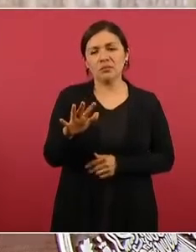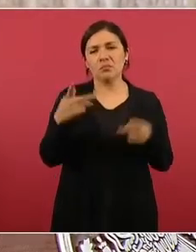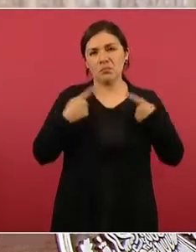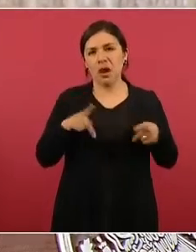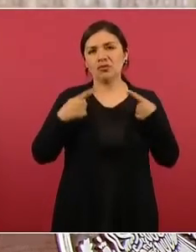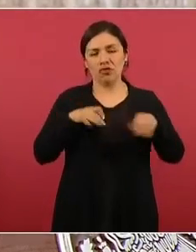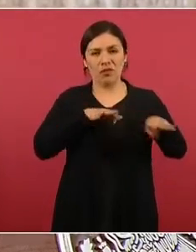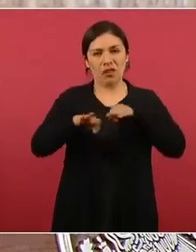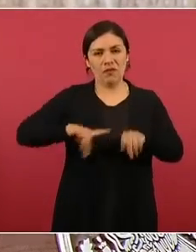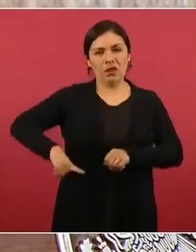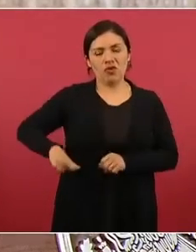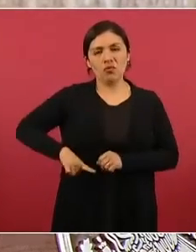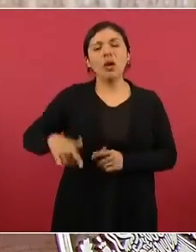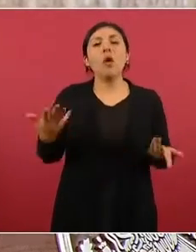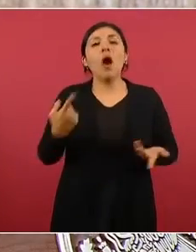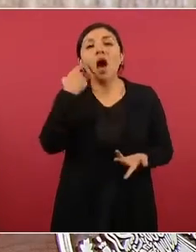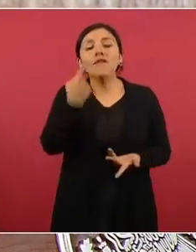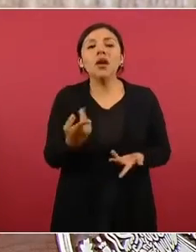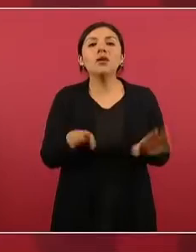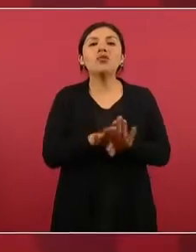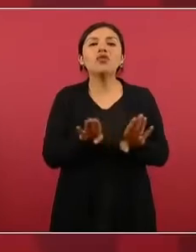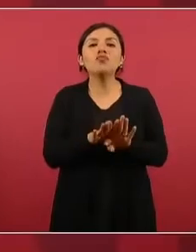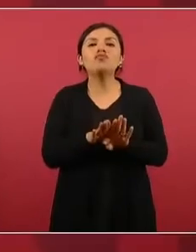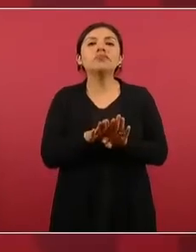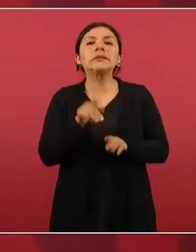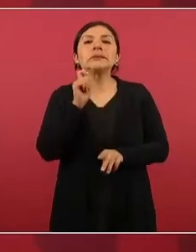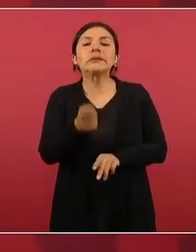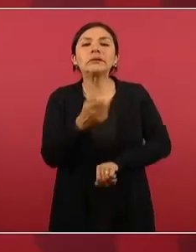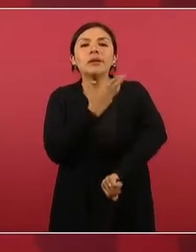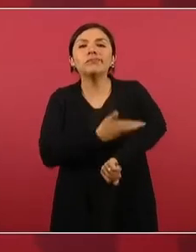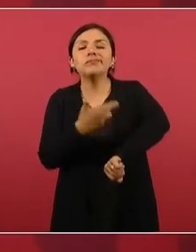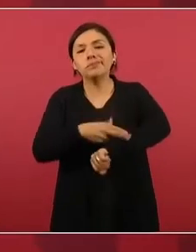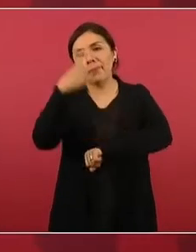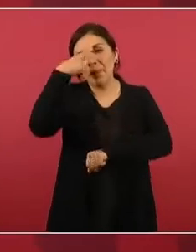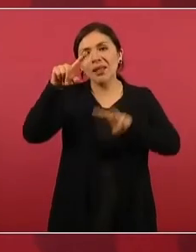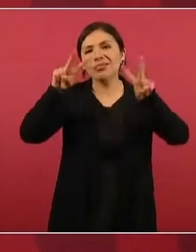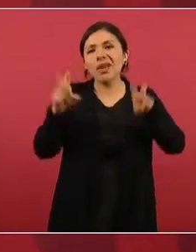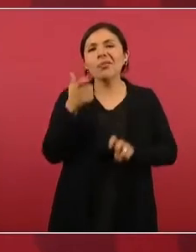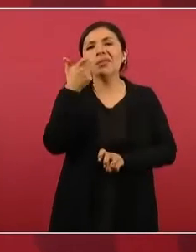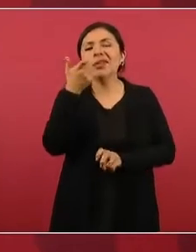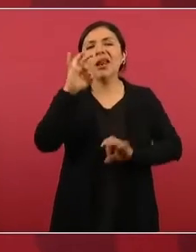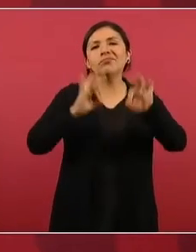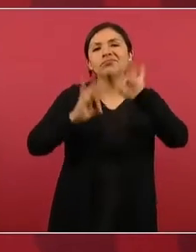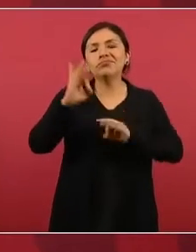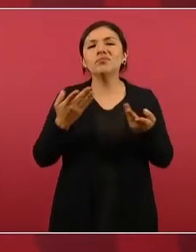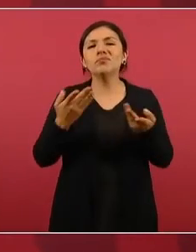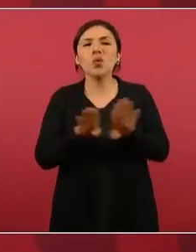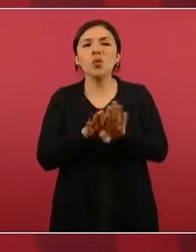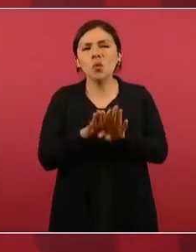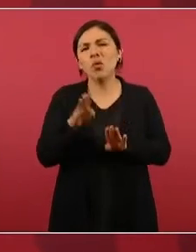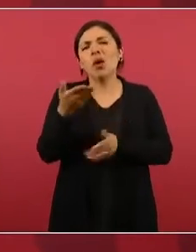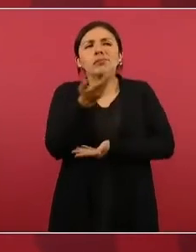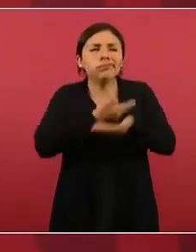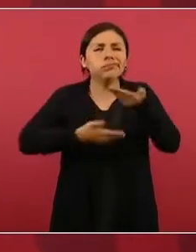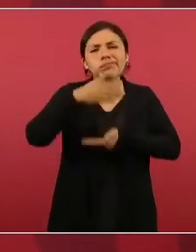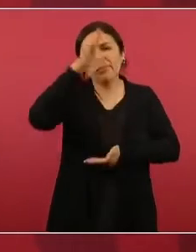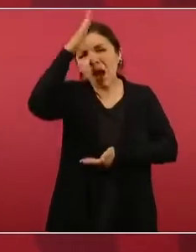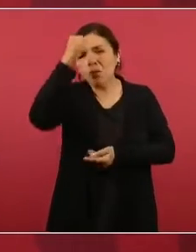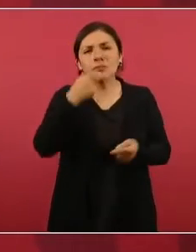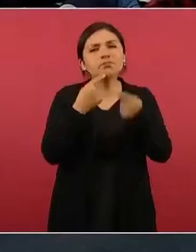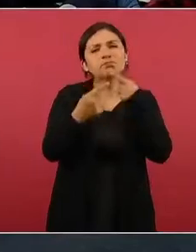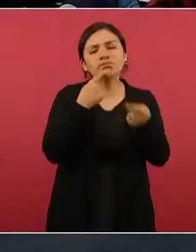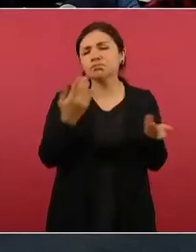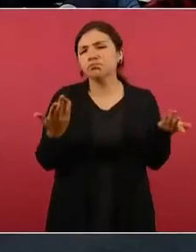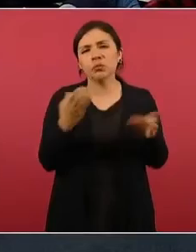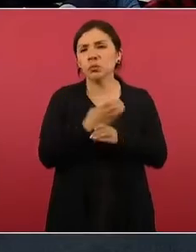servidores públicos para ver la cuestión de la economía, de las finanzas, intercambiar